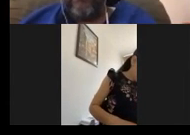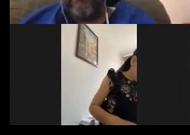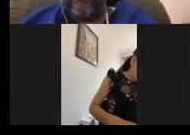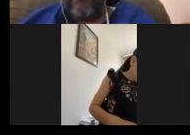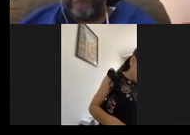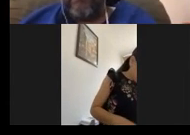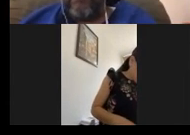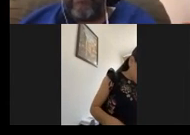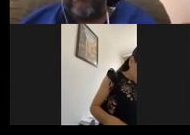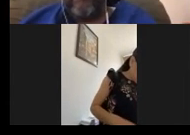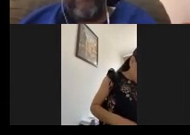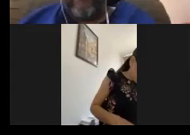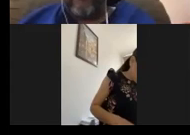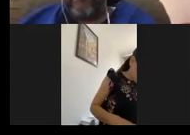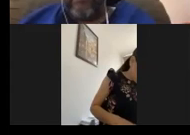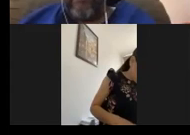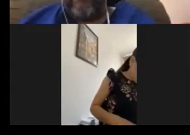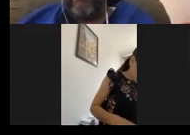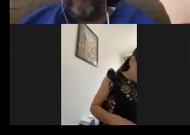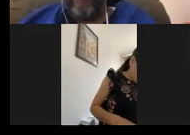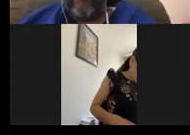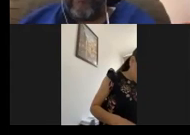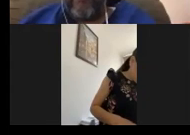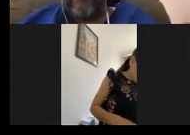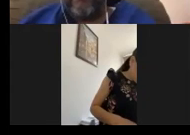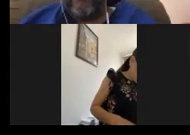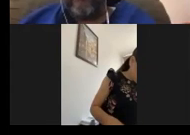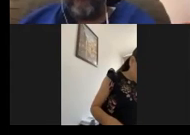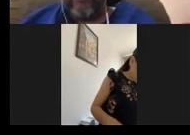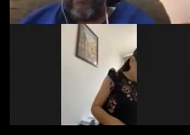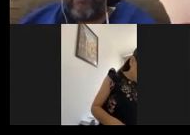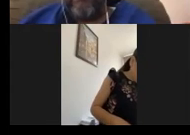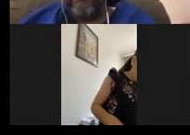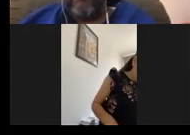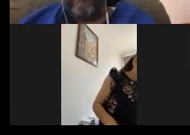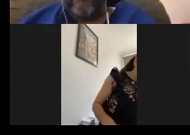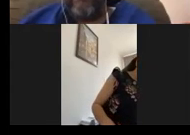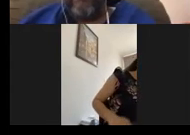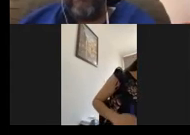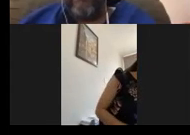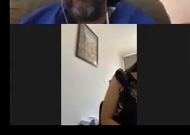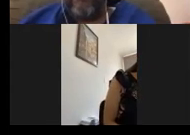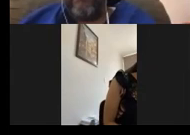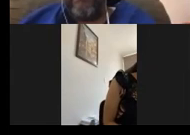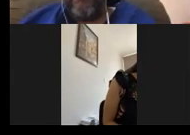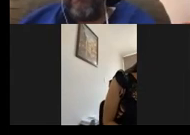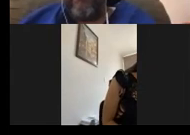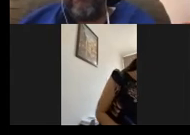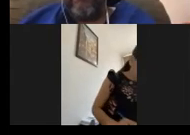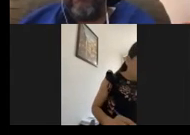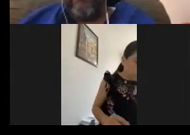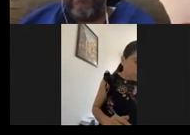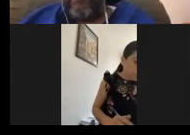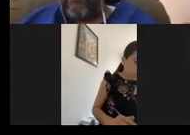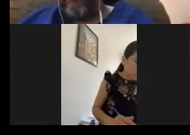fue algo que se suscitó propiamente dentro de la comisión. Creo que es muy correcto la visión que tuvo el